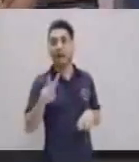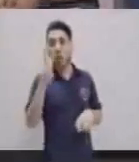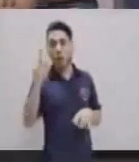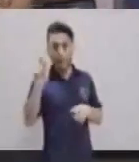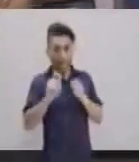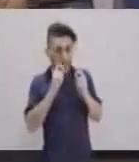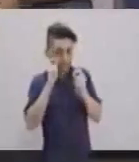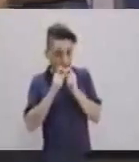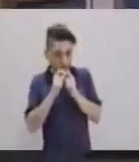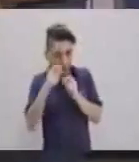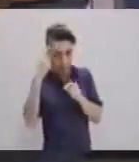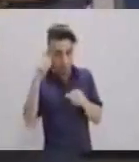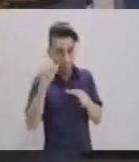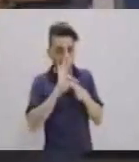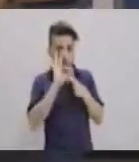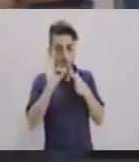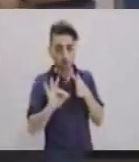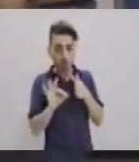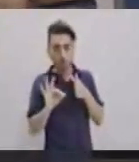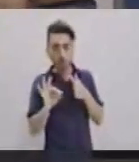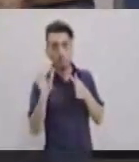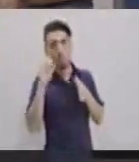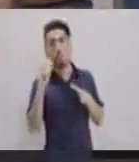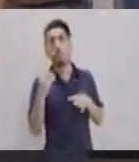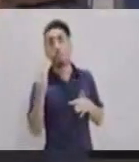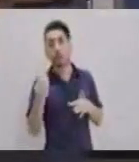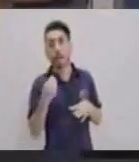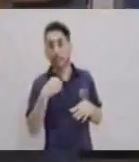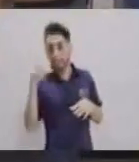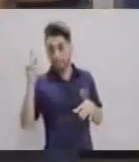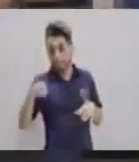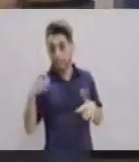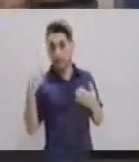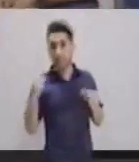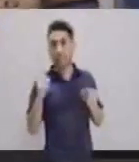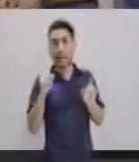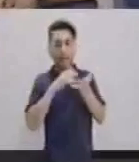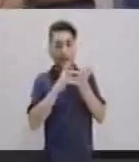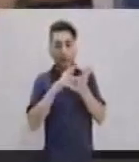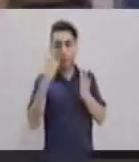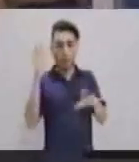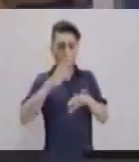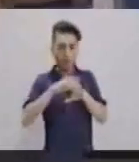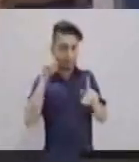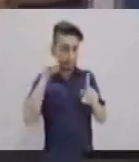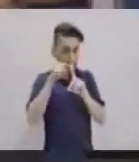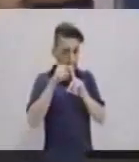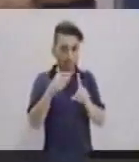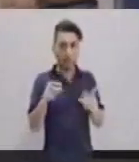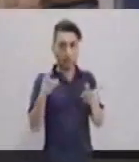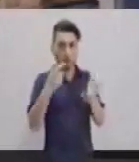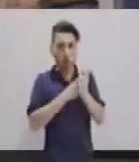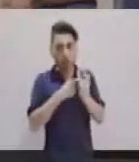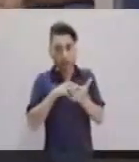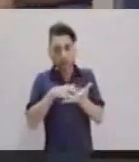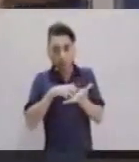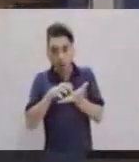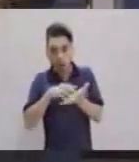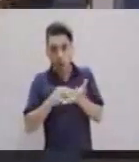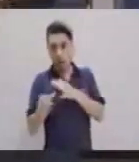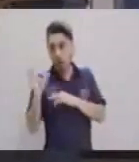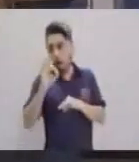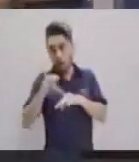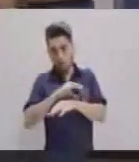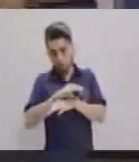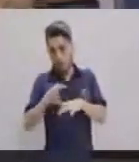en una función si nosotros no hacemos un cálculo más específico, con una calculadora, probablemente si se tuviese